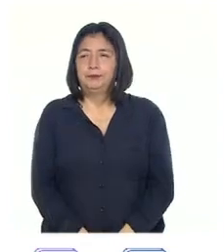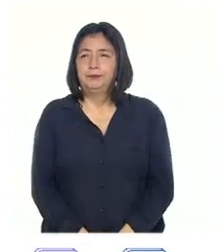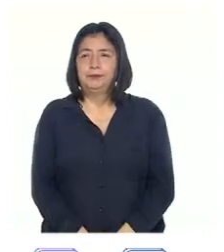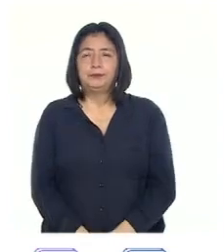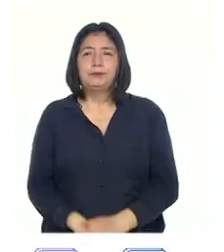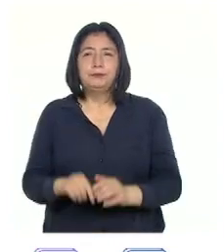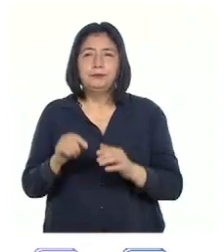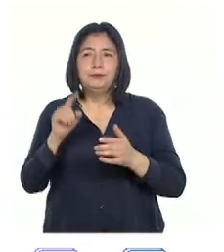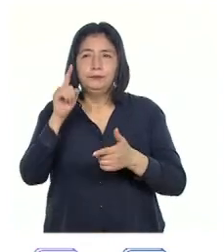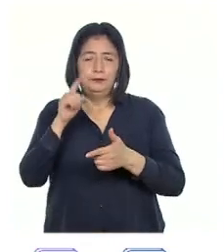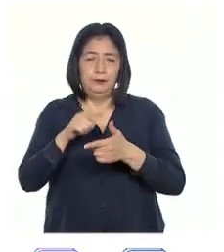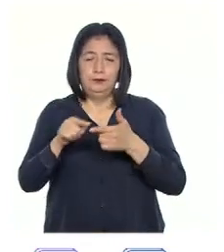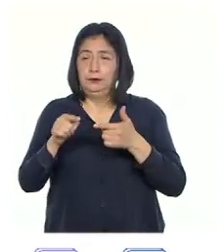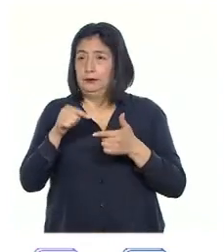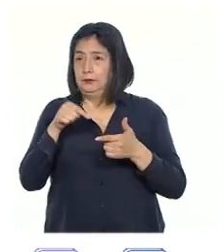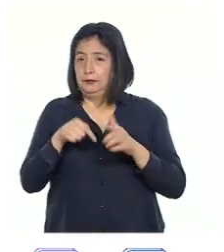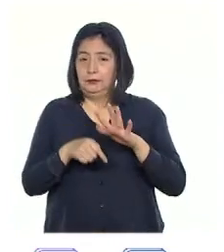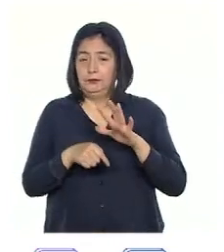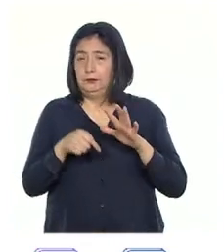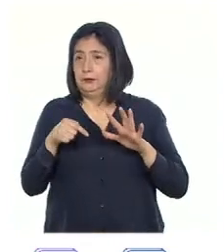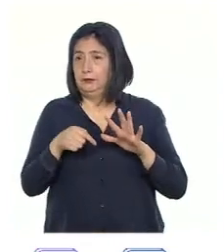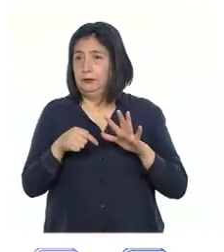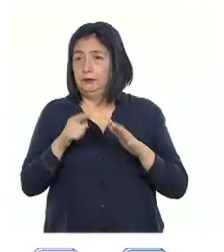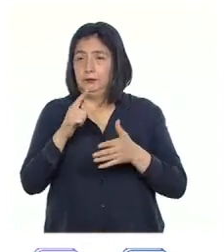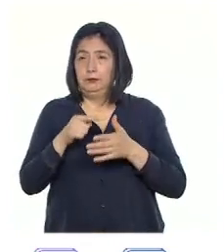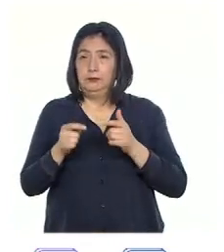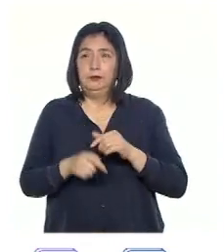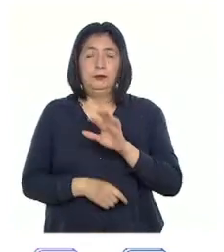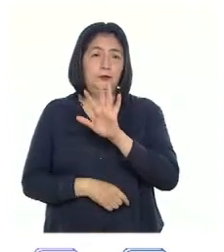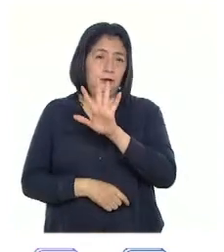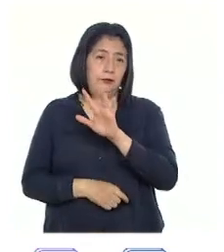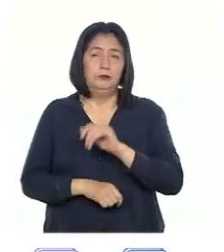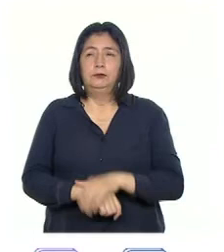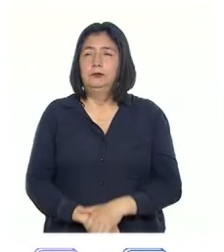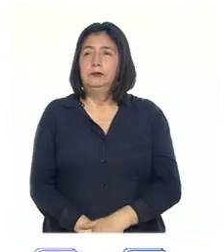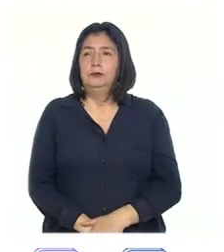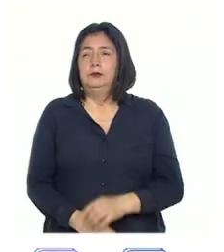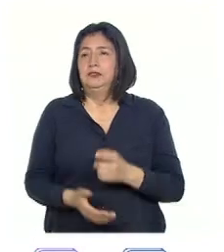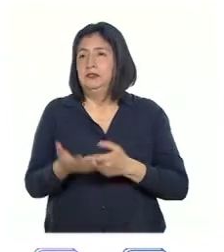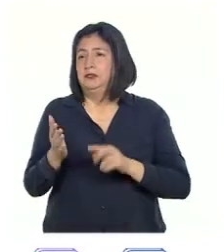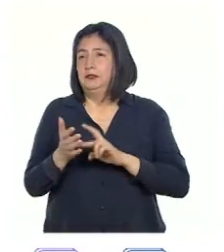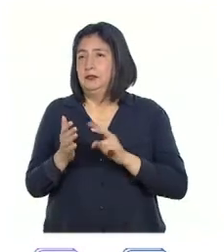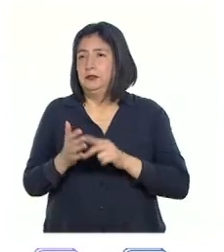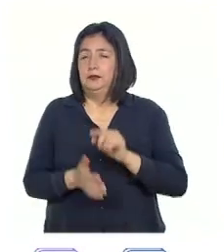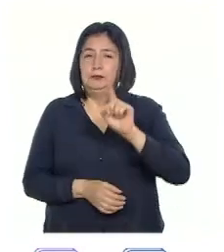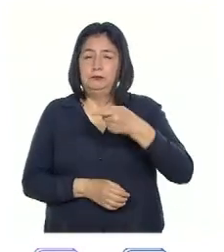Y al dividir 50 entre 10, se obtiene 5. Es decir,